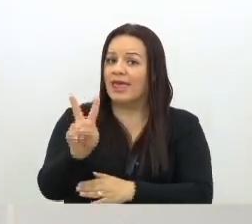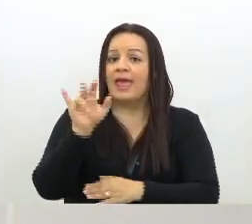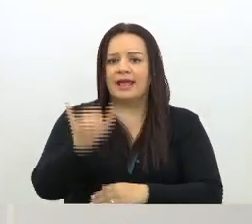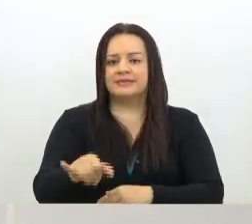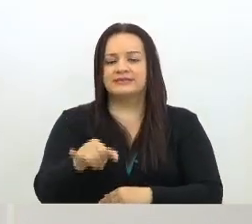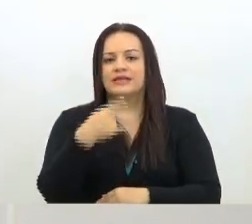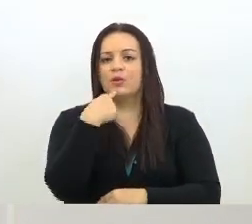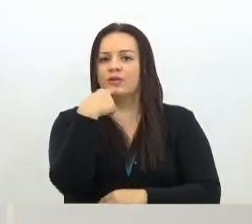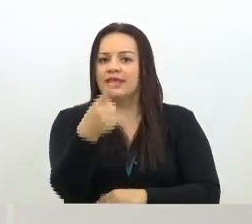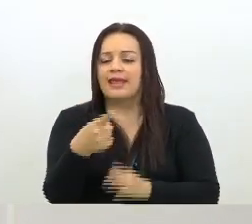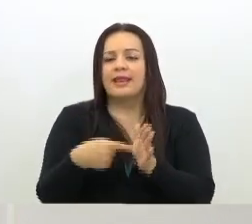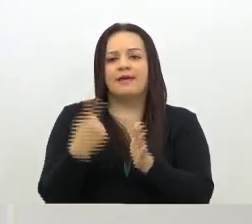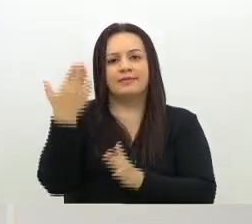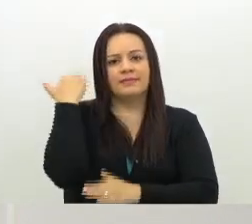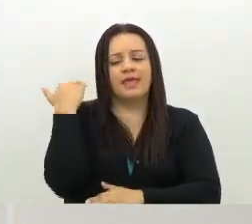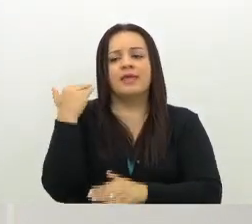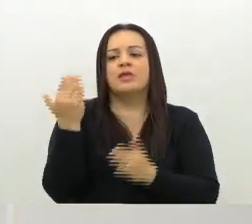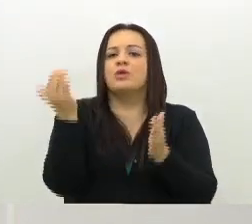se lo reitero hoy.